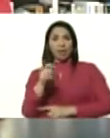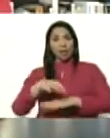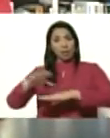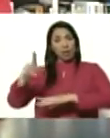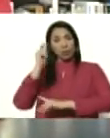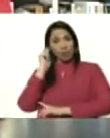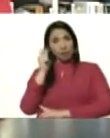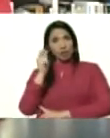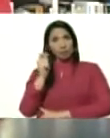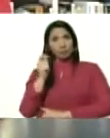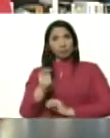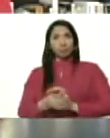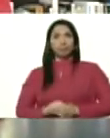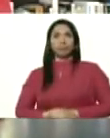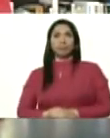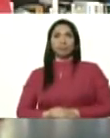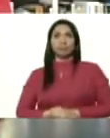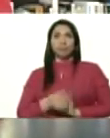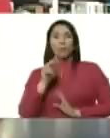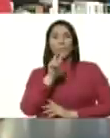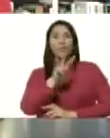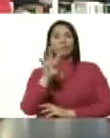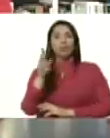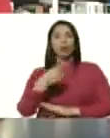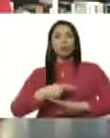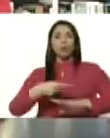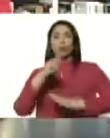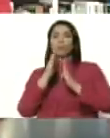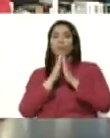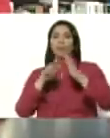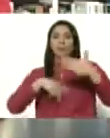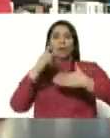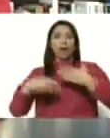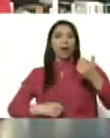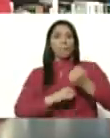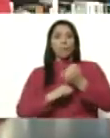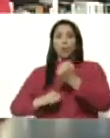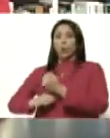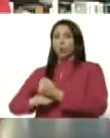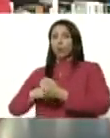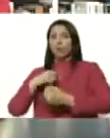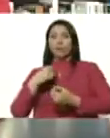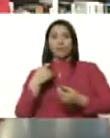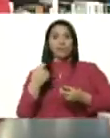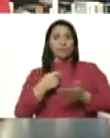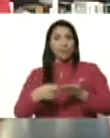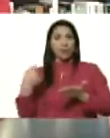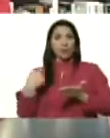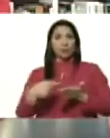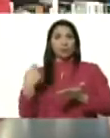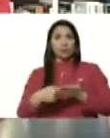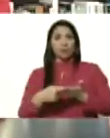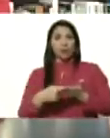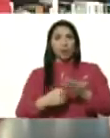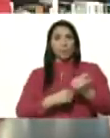tareas. 24 horas, el plan de apoyo financiero, productivo y logístico. 24